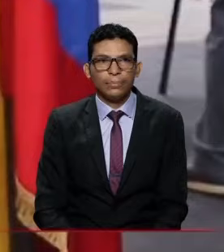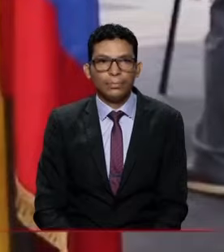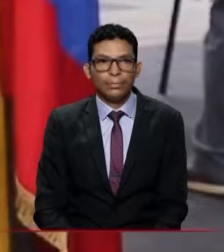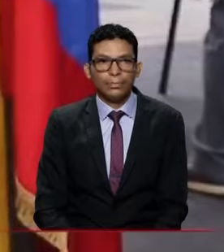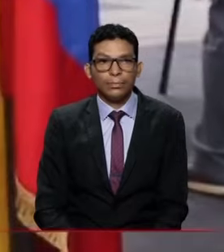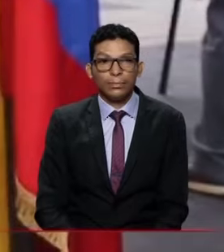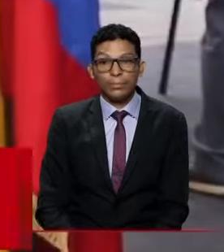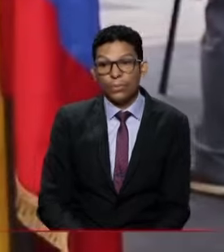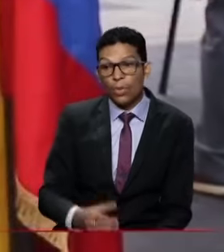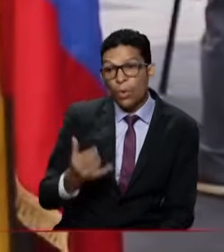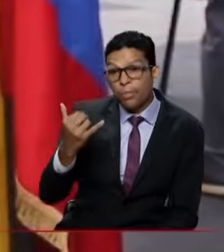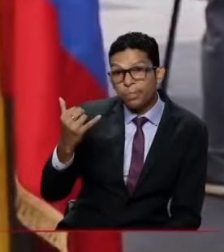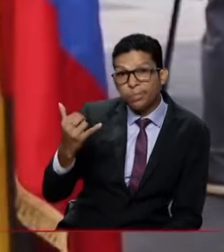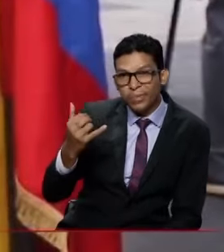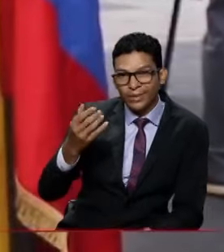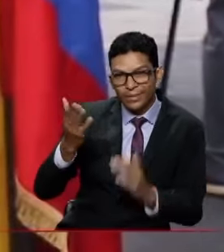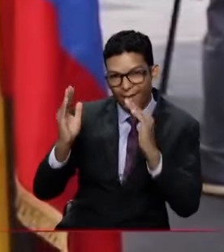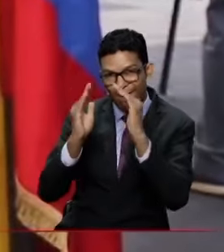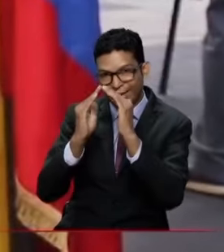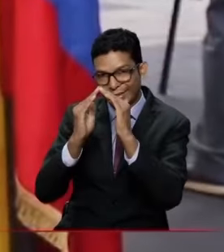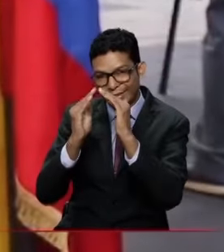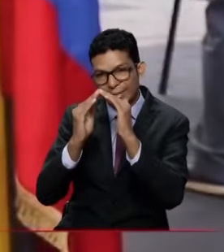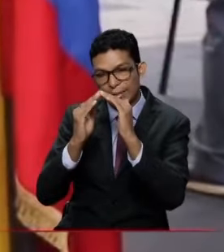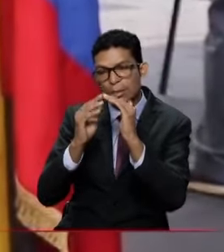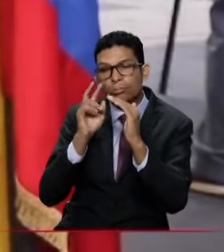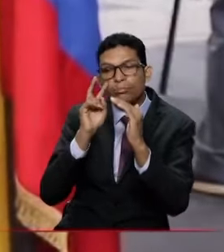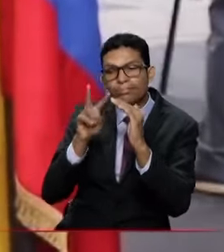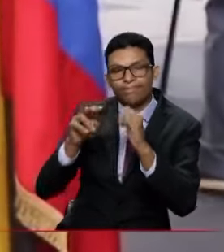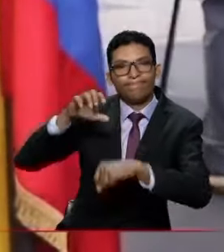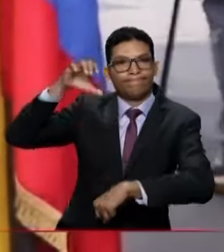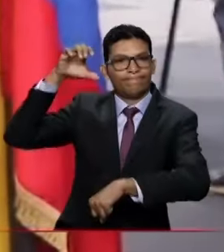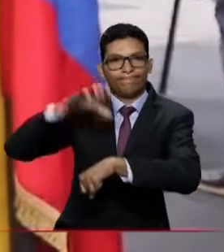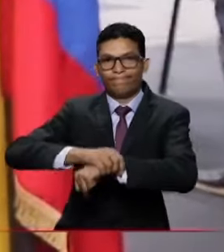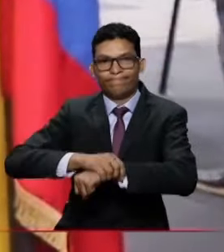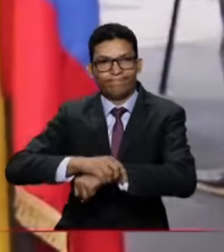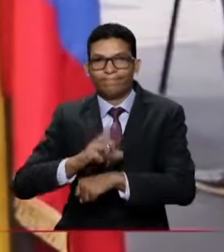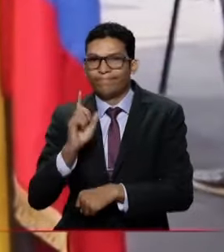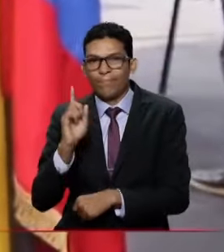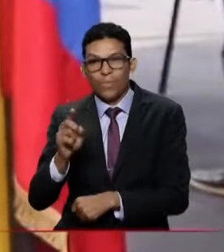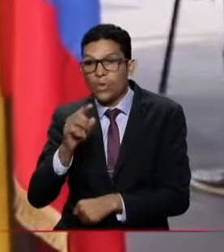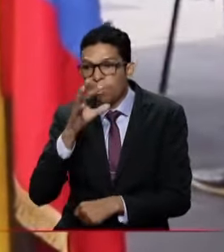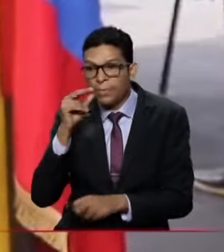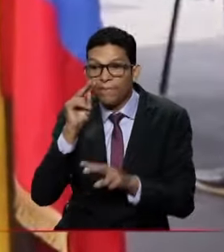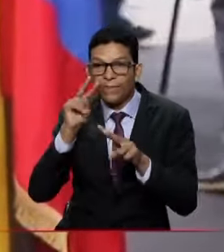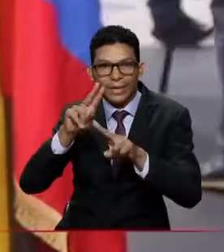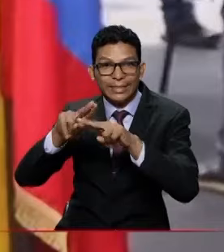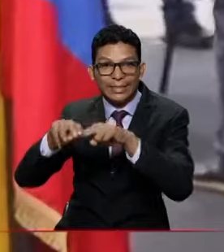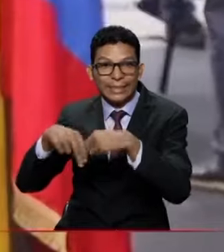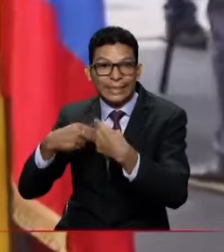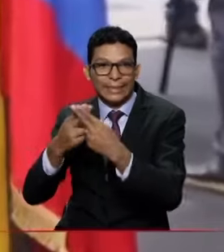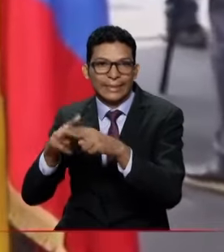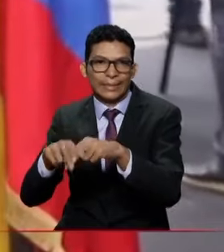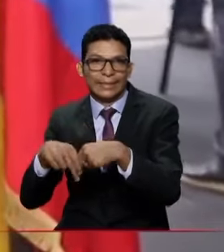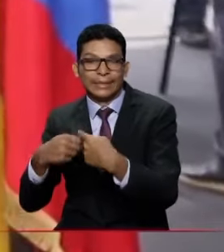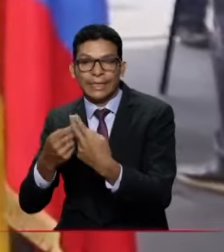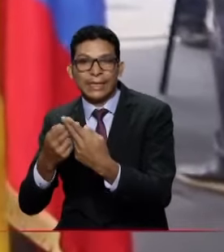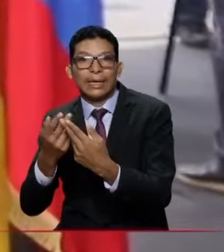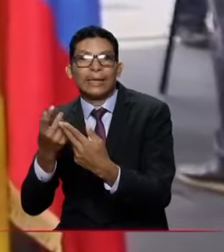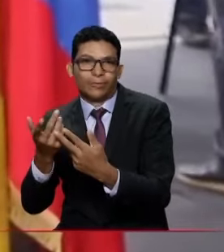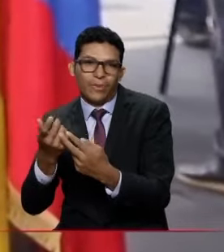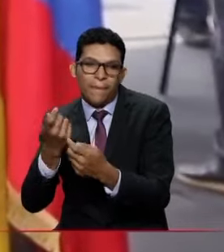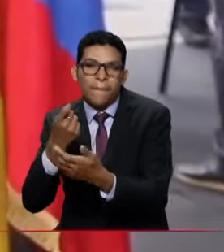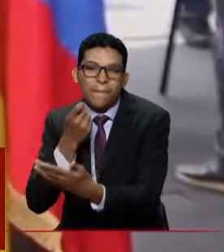Al interior de una residencia se captura en flagrancia por explotación sexual comercial